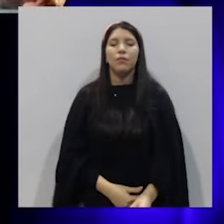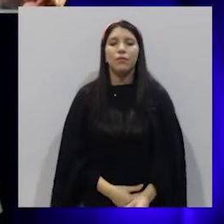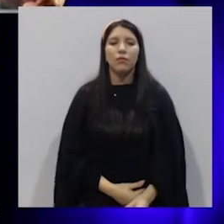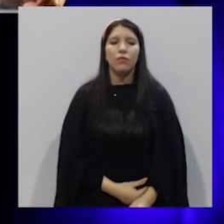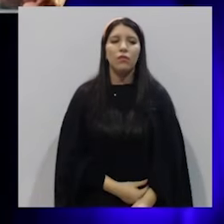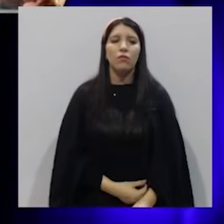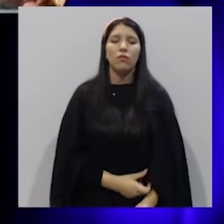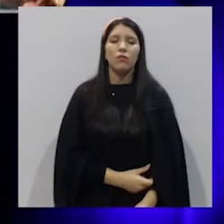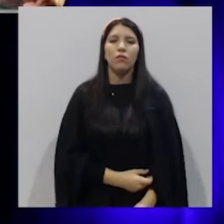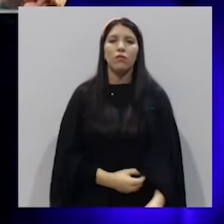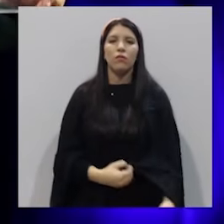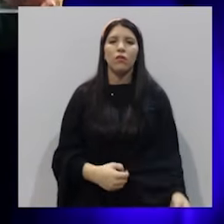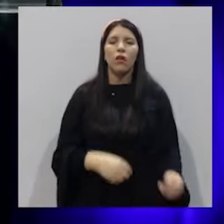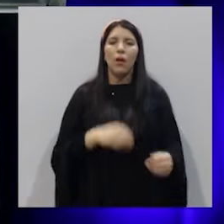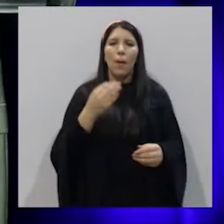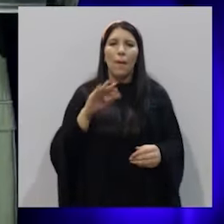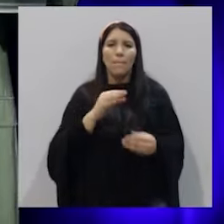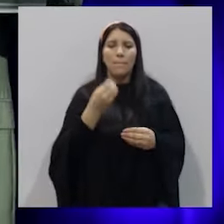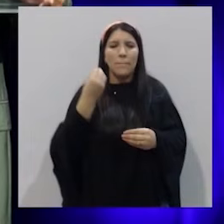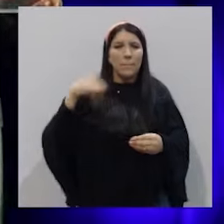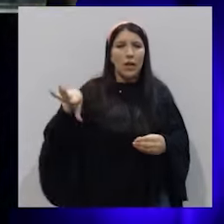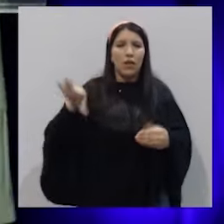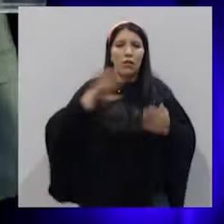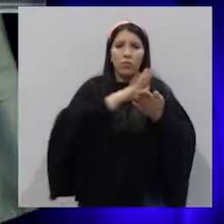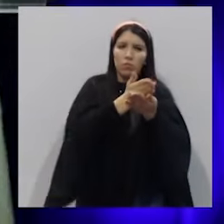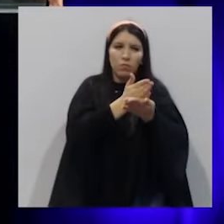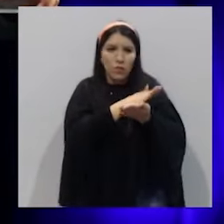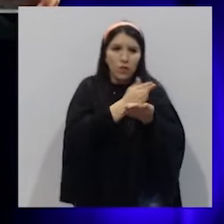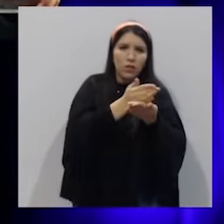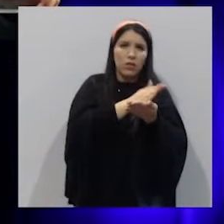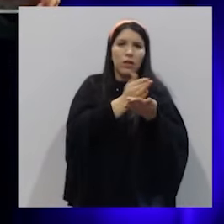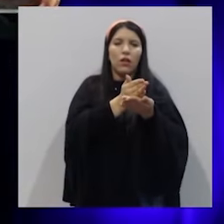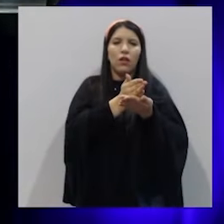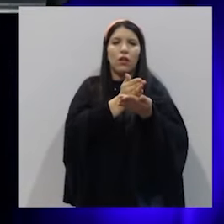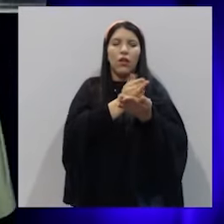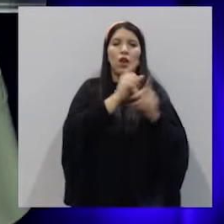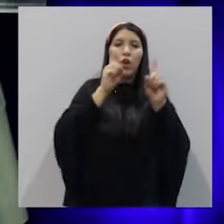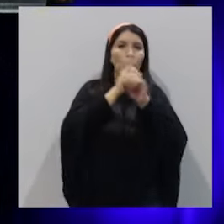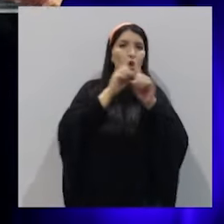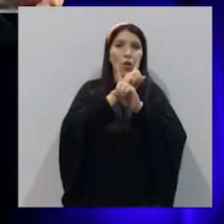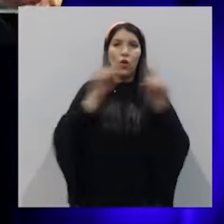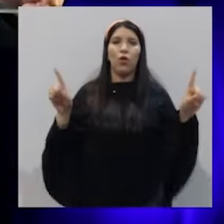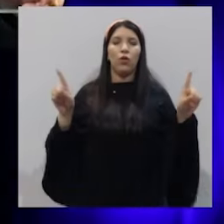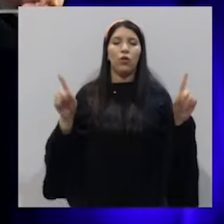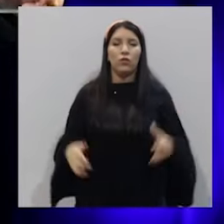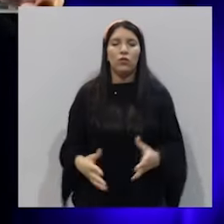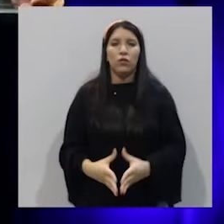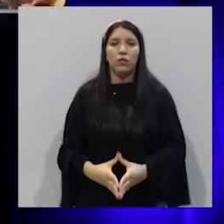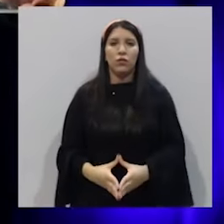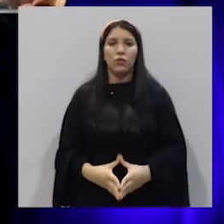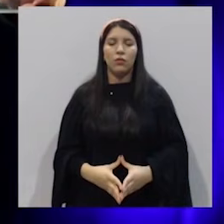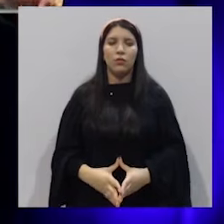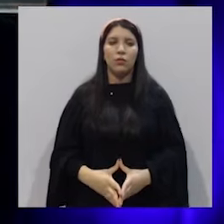estabilidad siempre debemos estar atentos sabemos que hay sectas sabemos que hay falsa doctrina que hay falsa